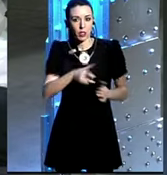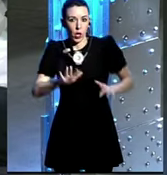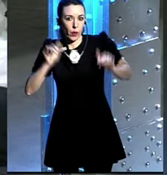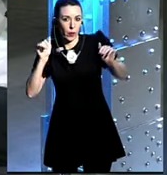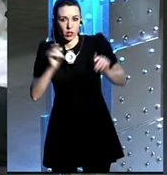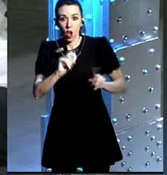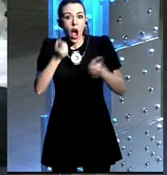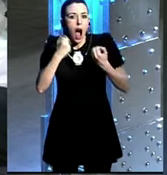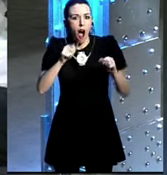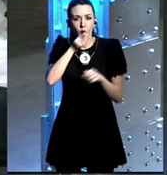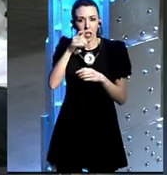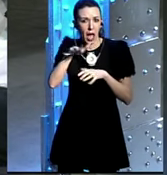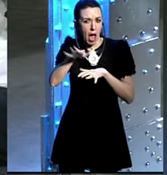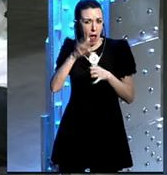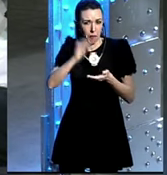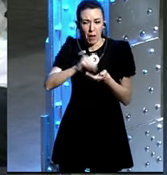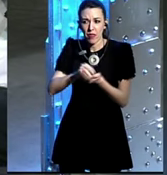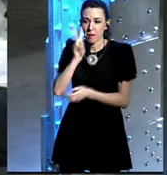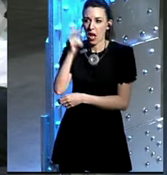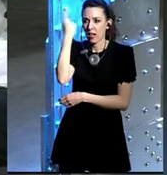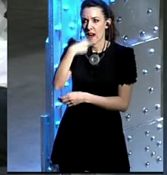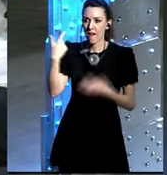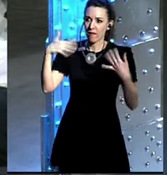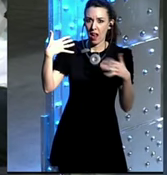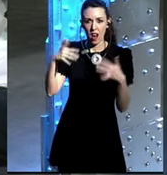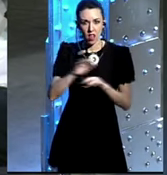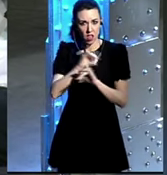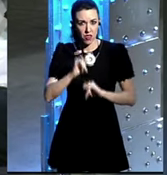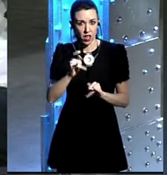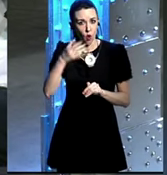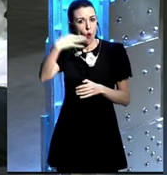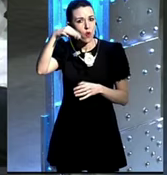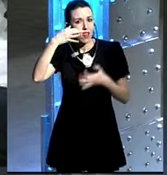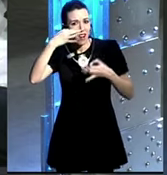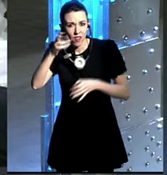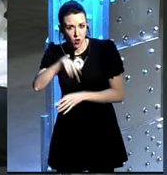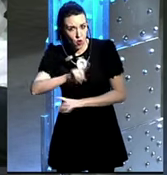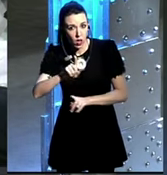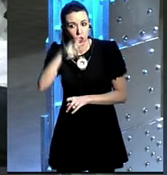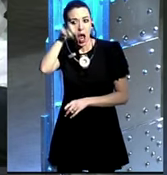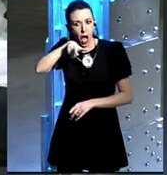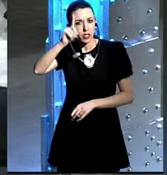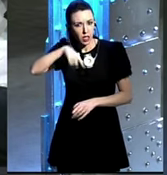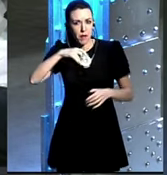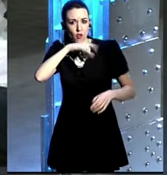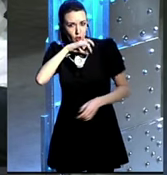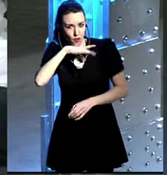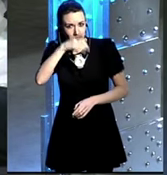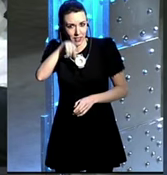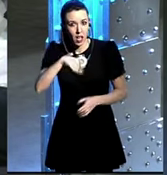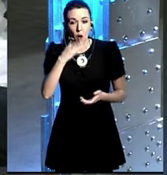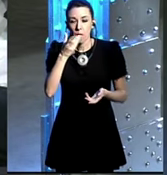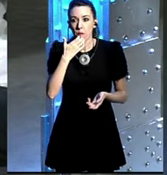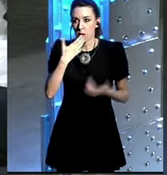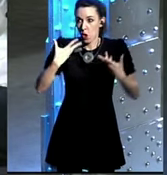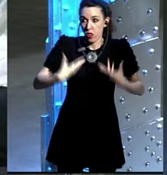de las caras felices que vemos la mayor parte del tiempo. Y no quiero decir que es la única realidad. La gente desde luego también está muy contenta y de hecho cuando no